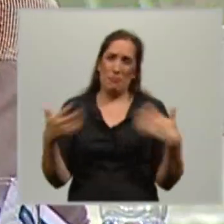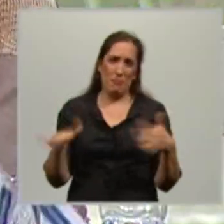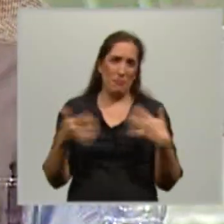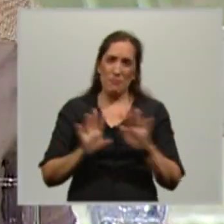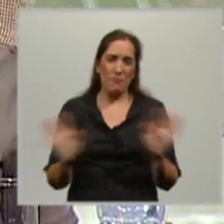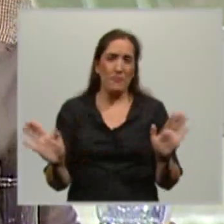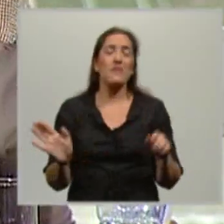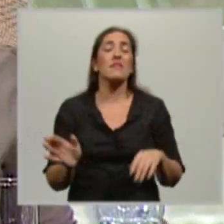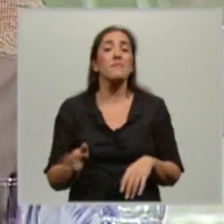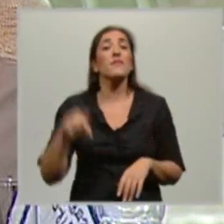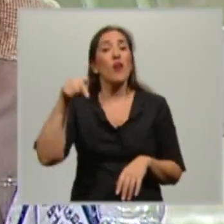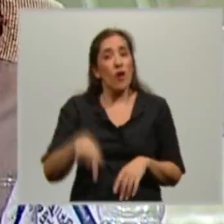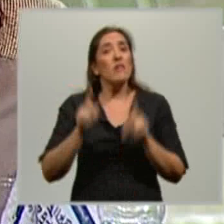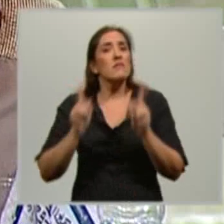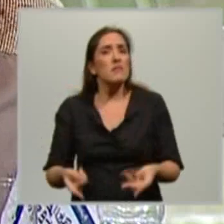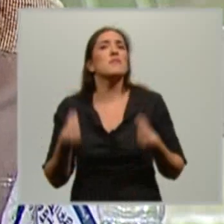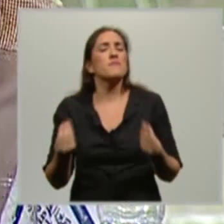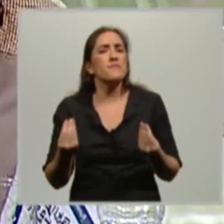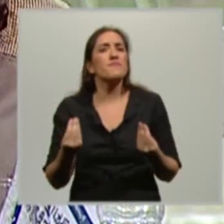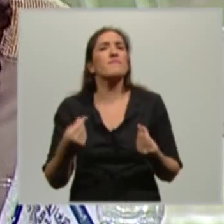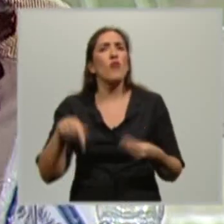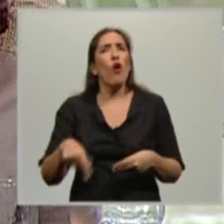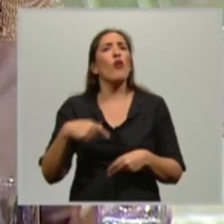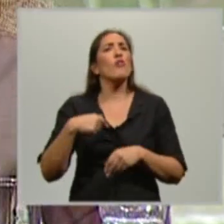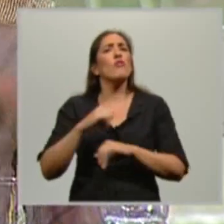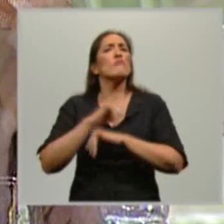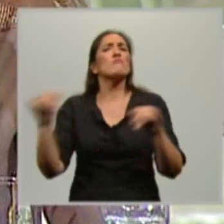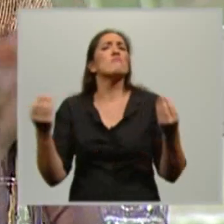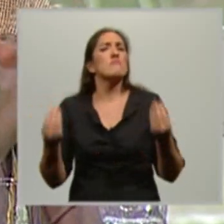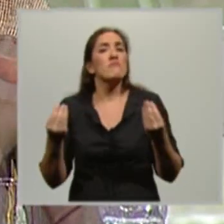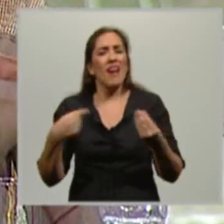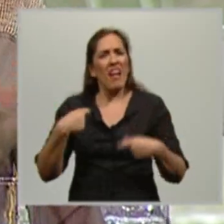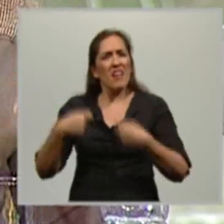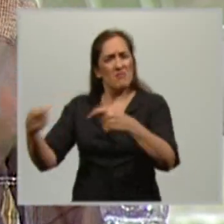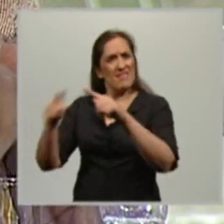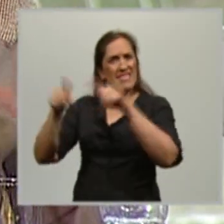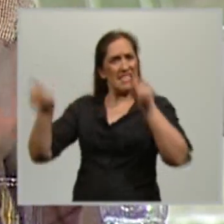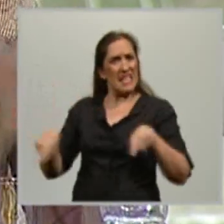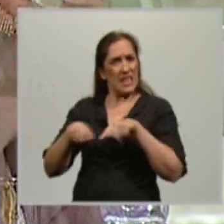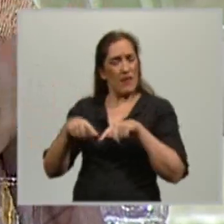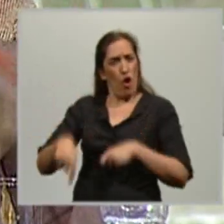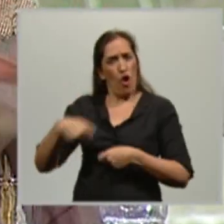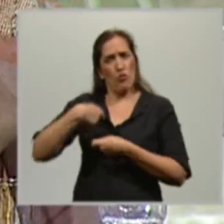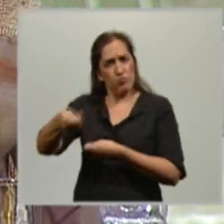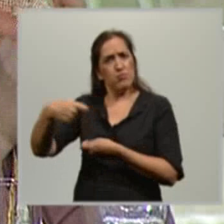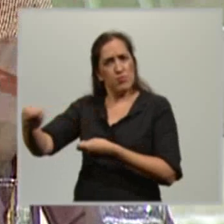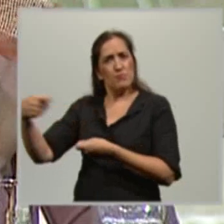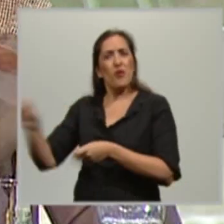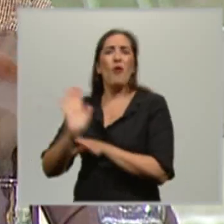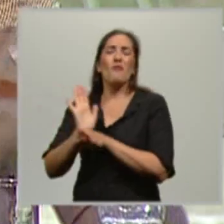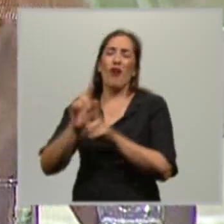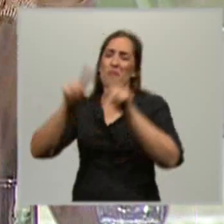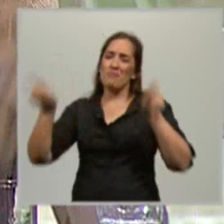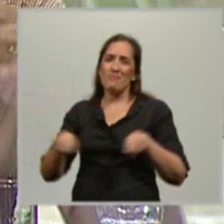que también hoy estamos haciendo un llamado porque estos certificados que hoy estamos entregando